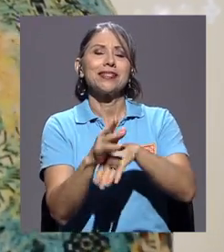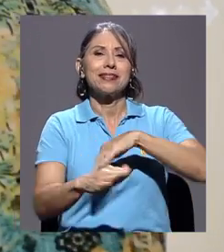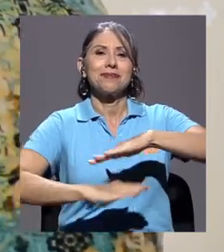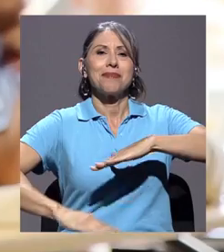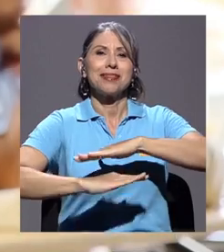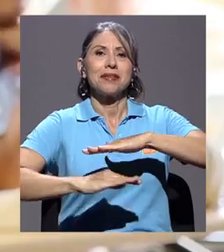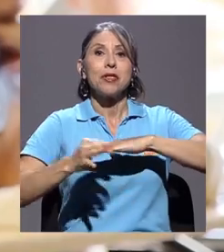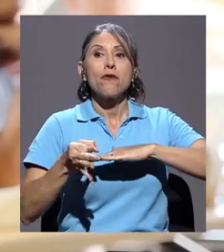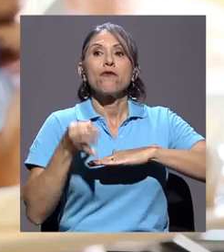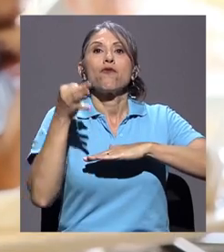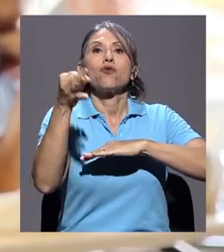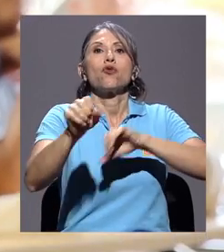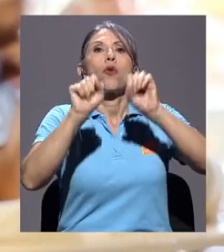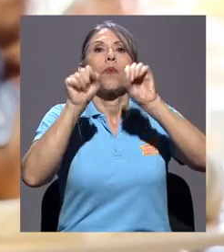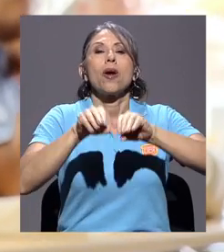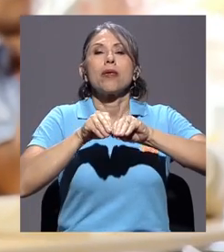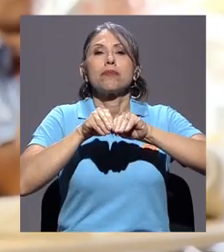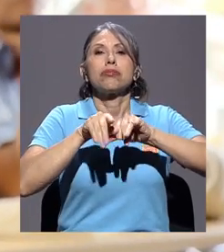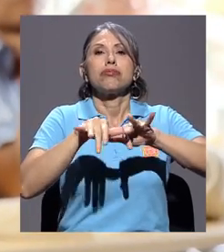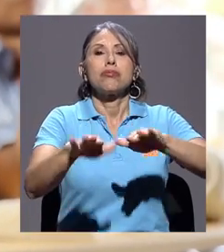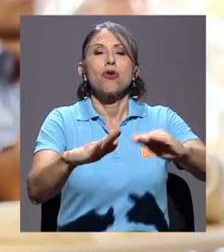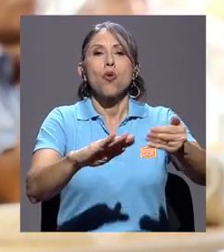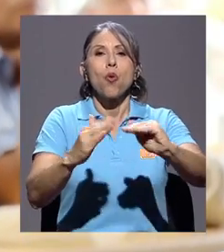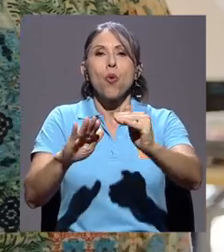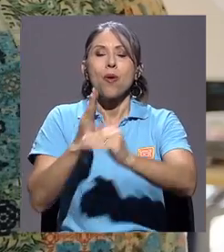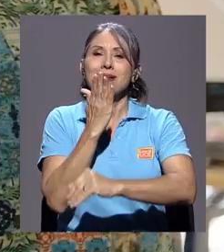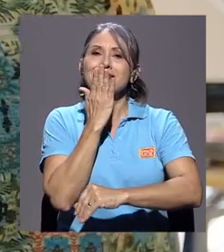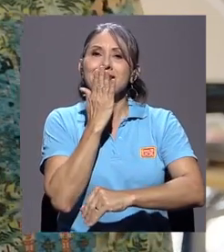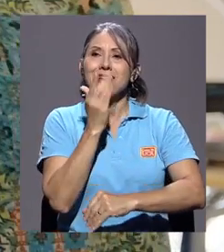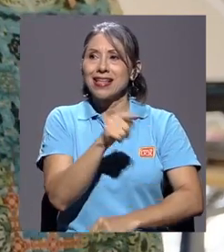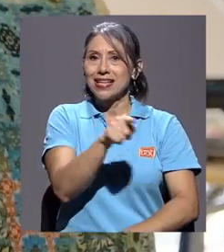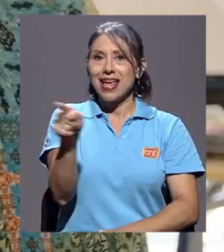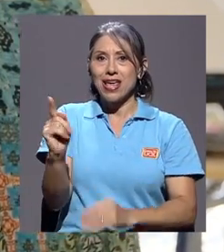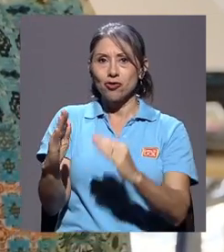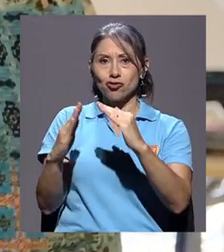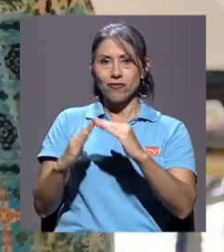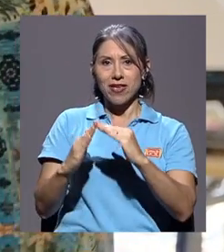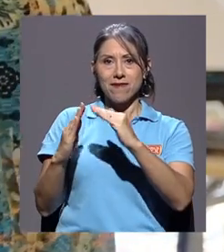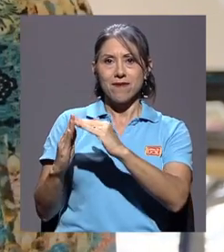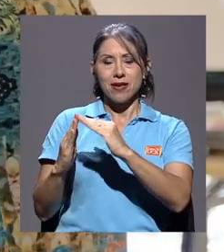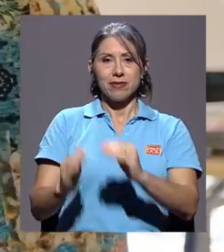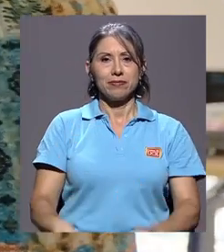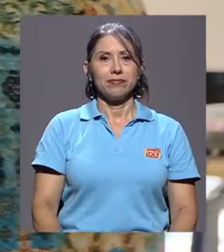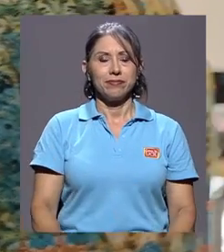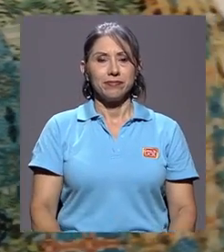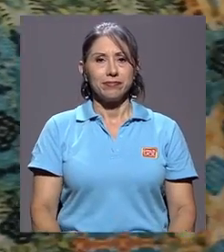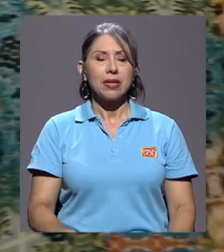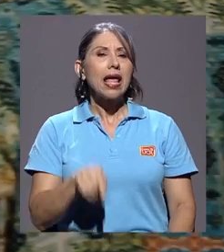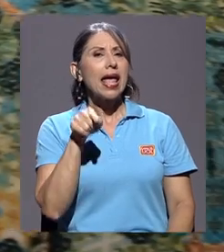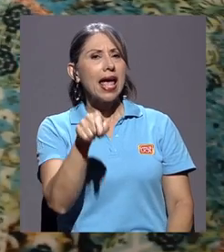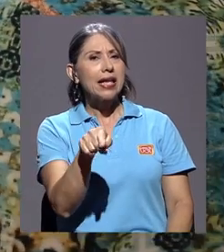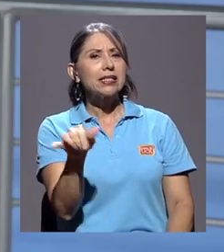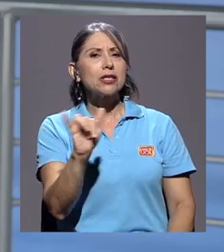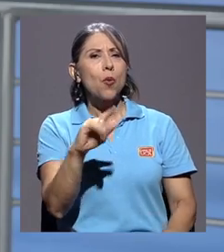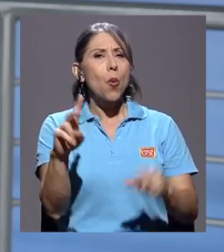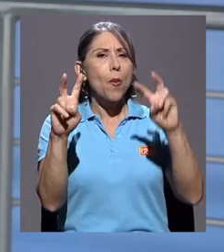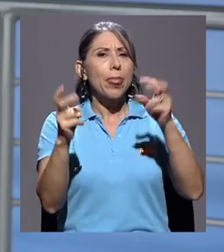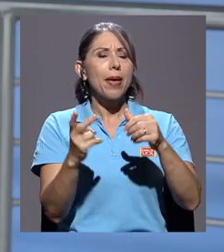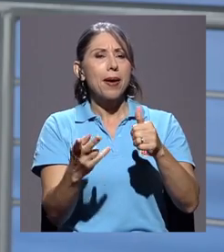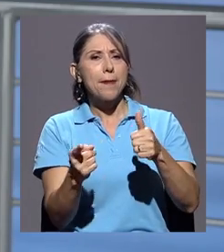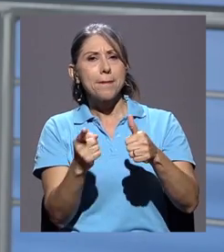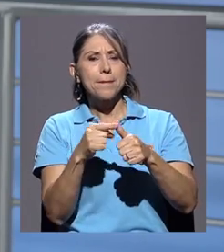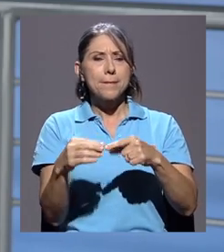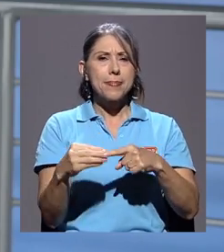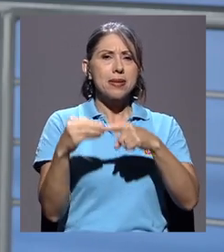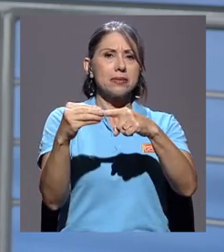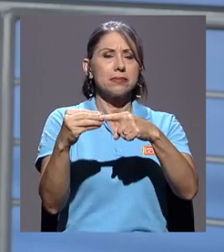un futuro poder replicarlas en las comunidades indígenas a las que pertenecen. Esa es como una de mis prioridades que